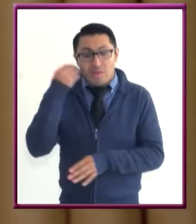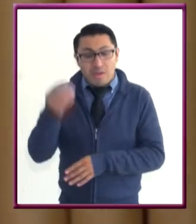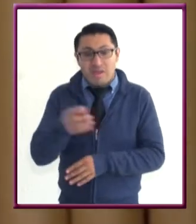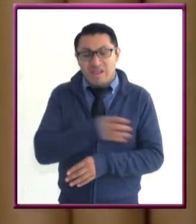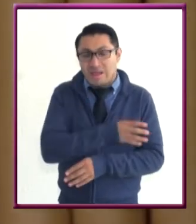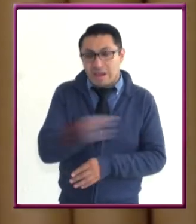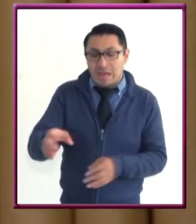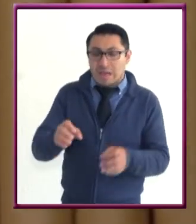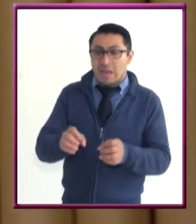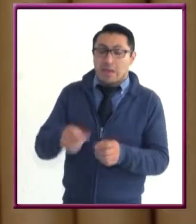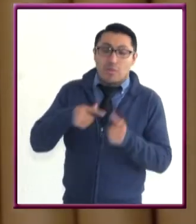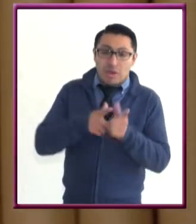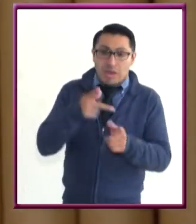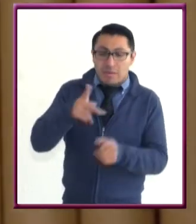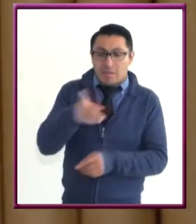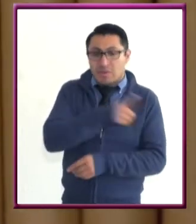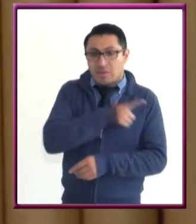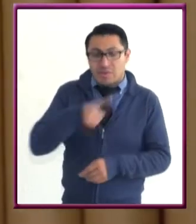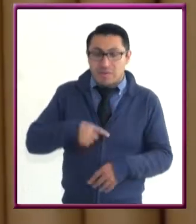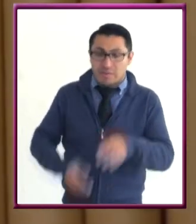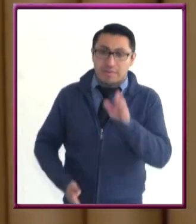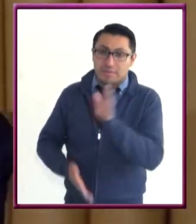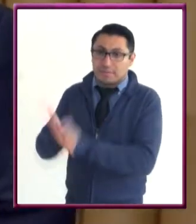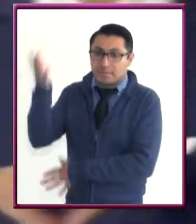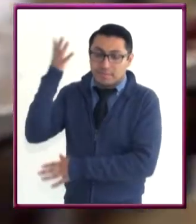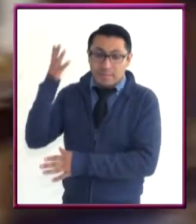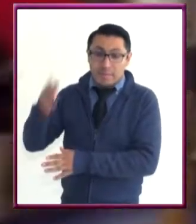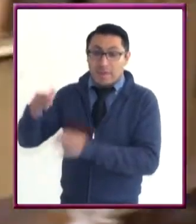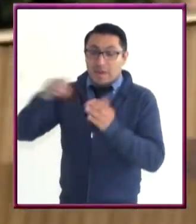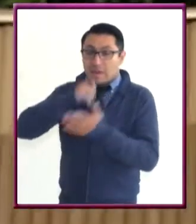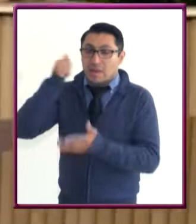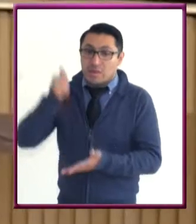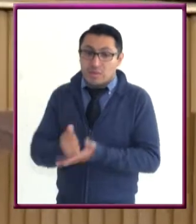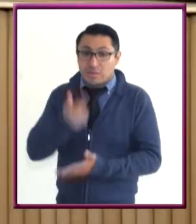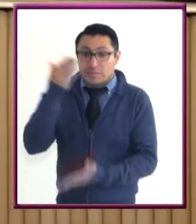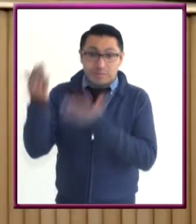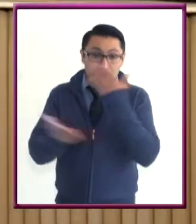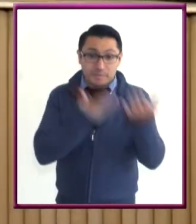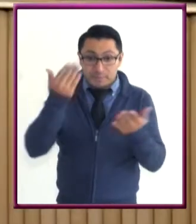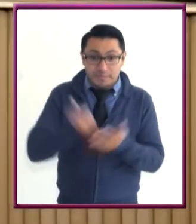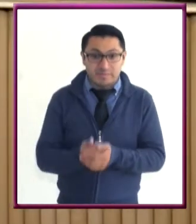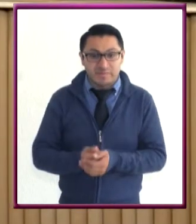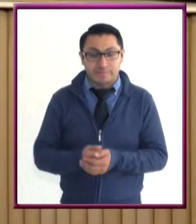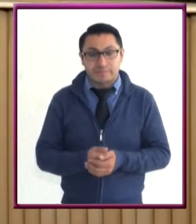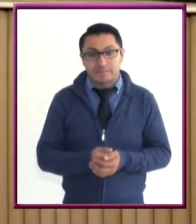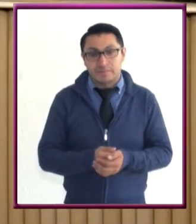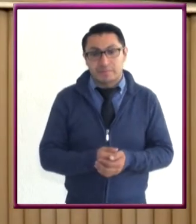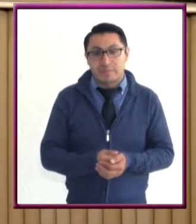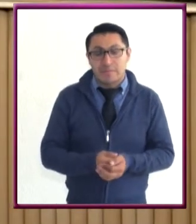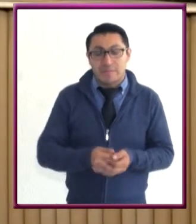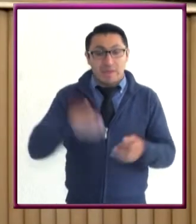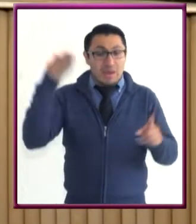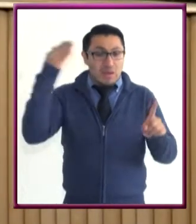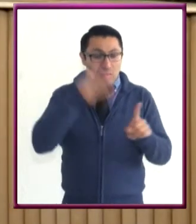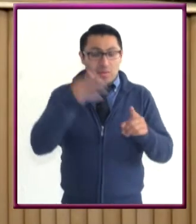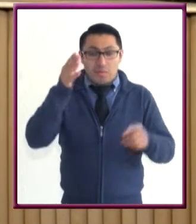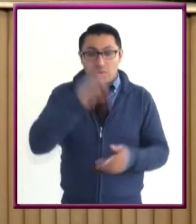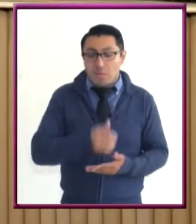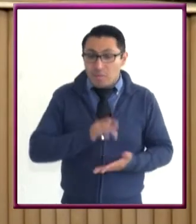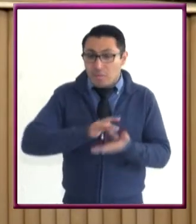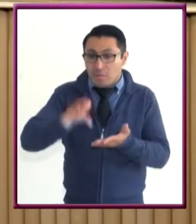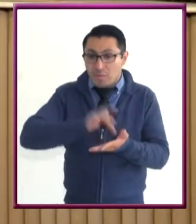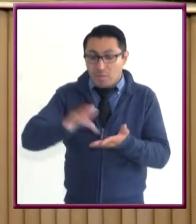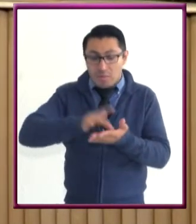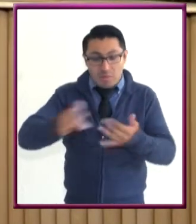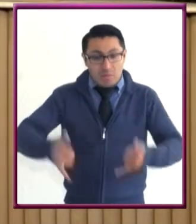para buscar trabajo en las ciudades por la falta de oportunidades que hay en el sector. La red Slow Food Youth Network busca apoyar a estos